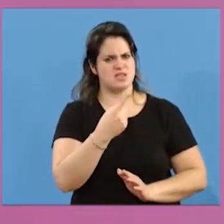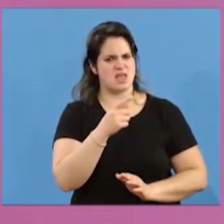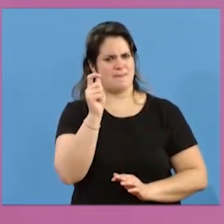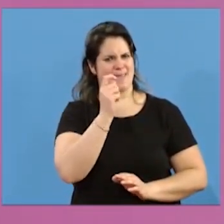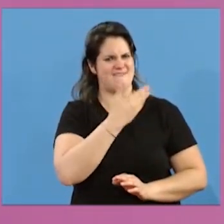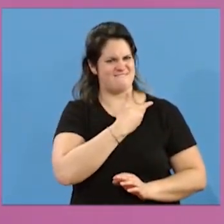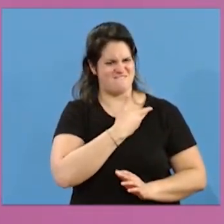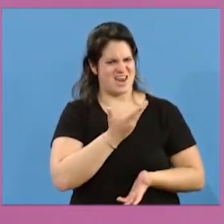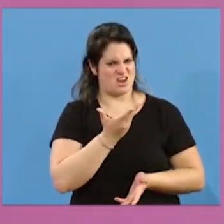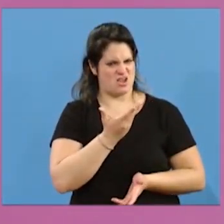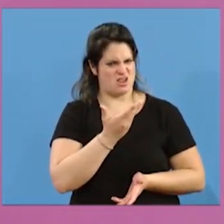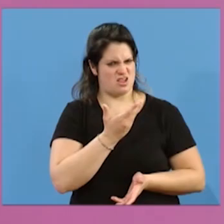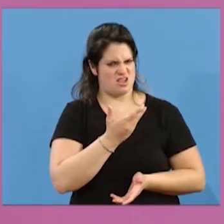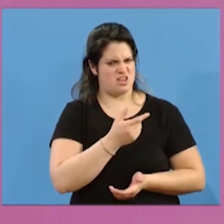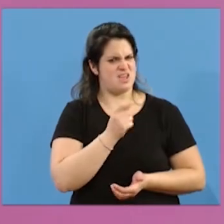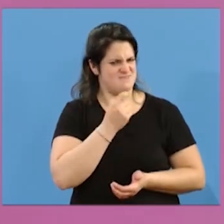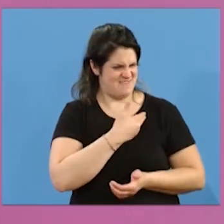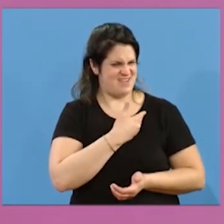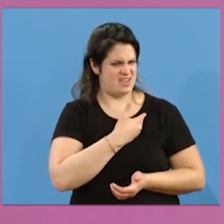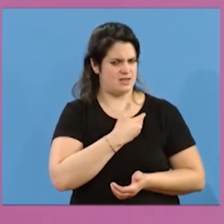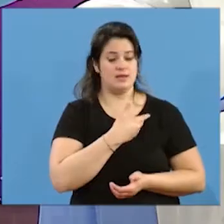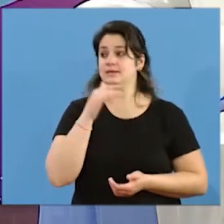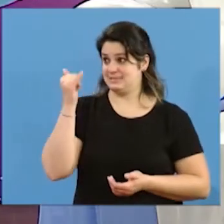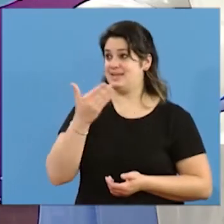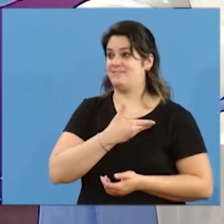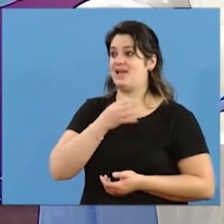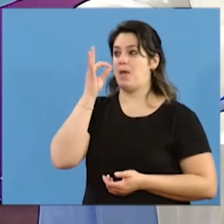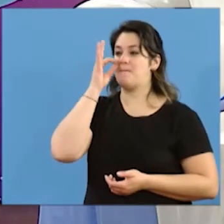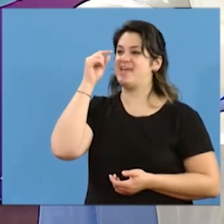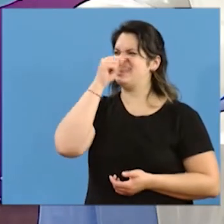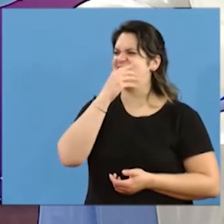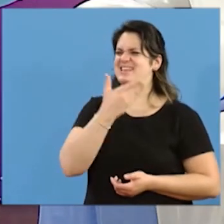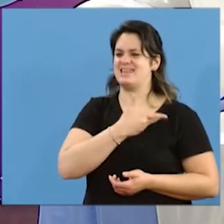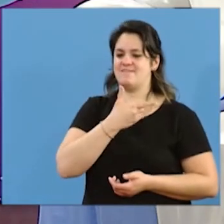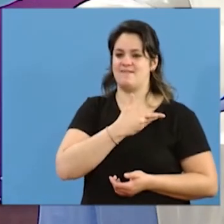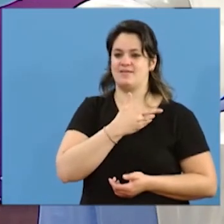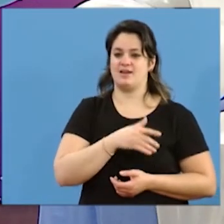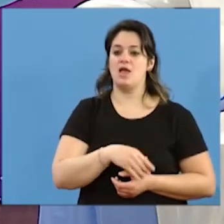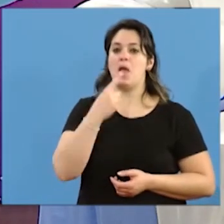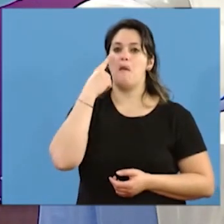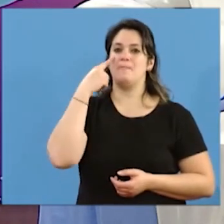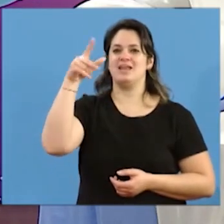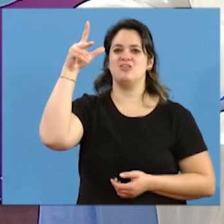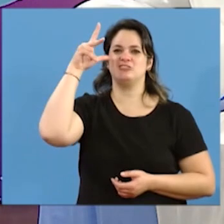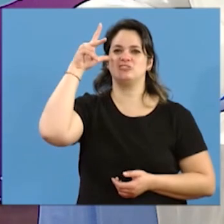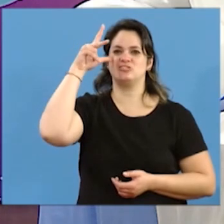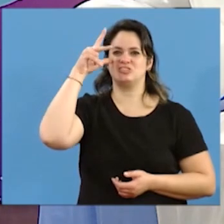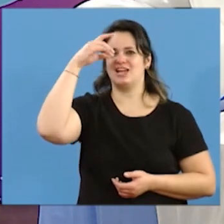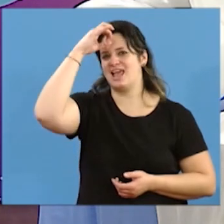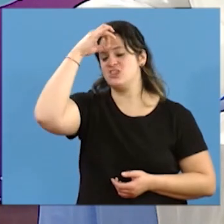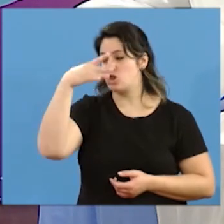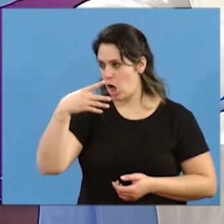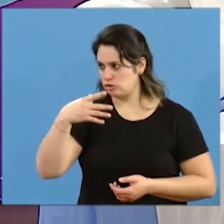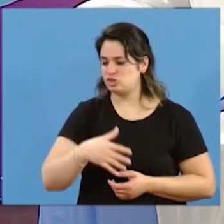febrero. ¿En febrero? Sí, fue el 27 de febrero de